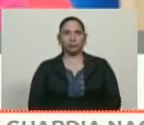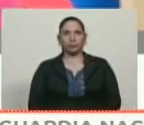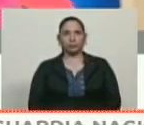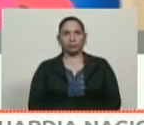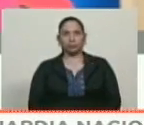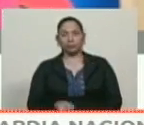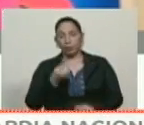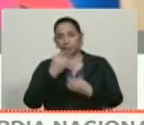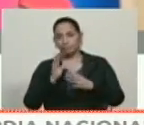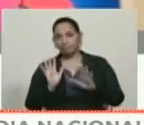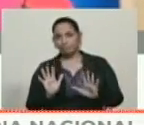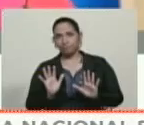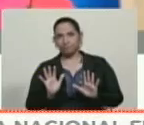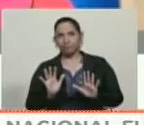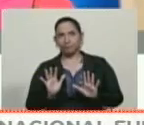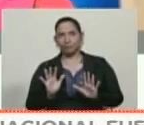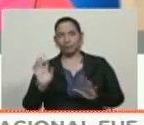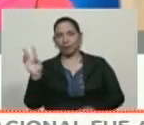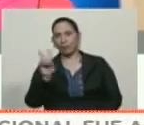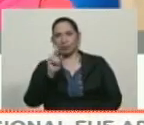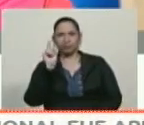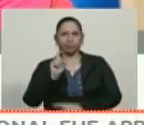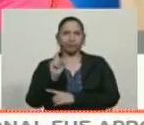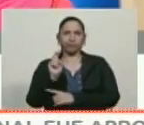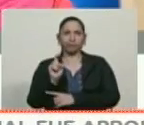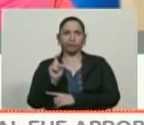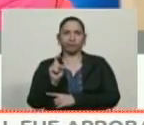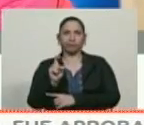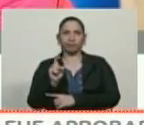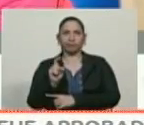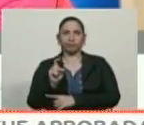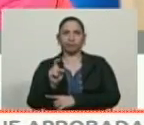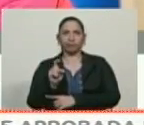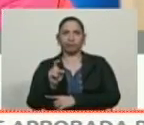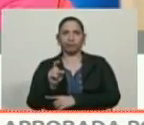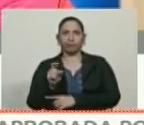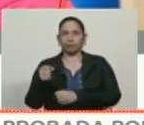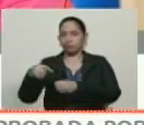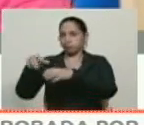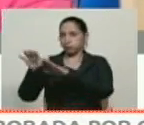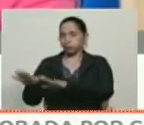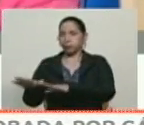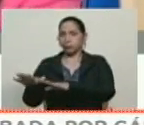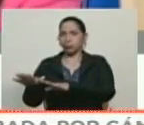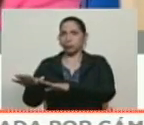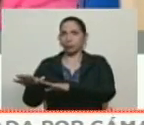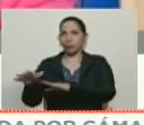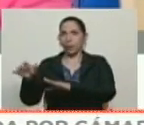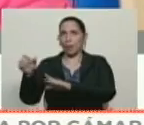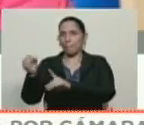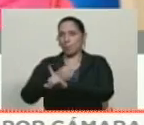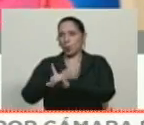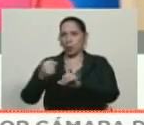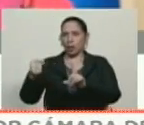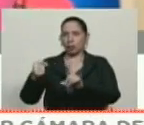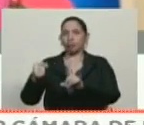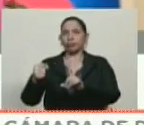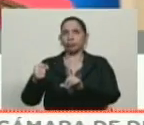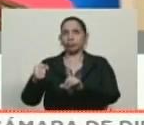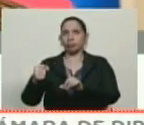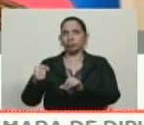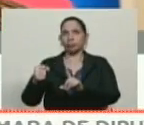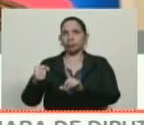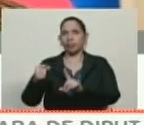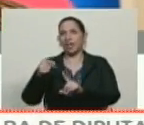que Venezuela necesita que levanten el bloqueo criminal. Y yo tengo la certeza que no va a ocurrir. ¿Sabes por